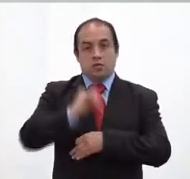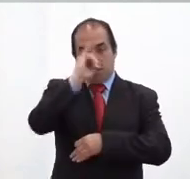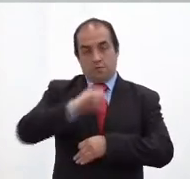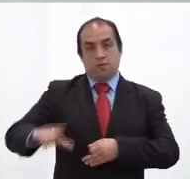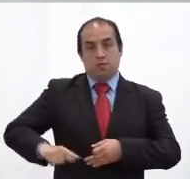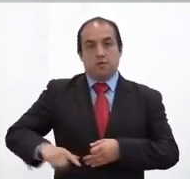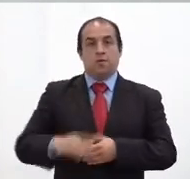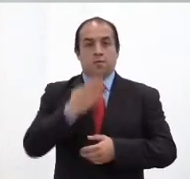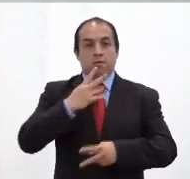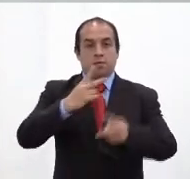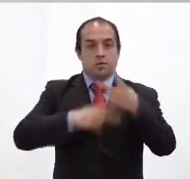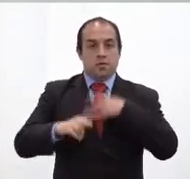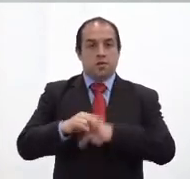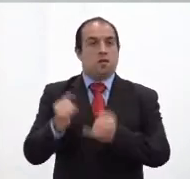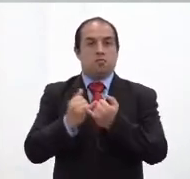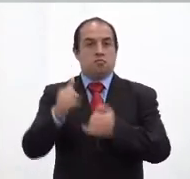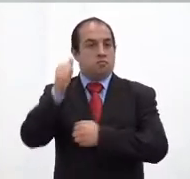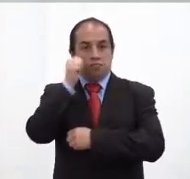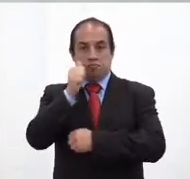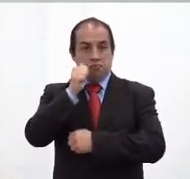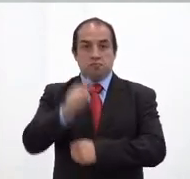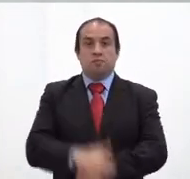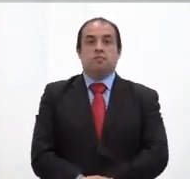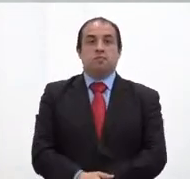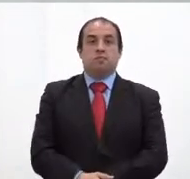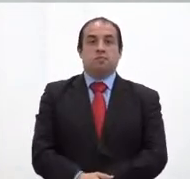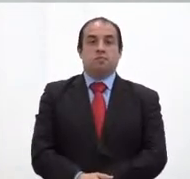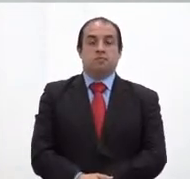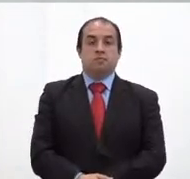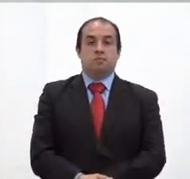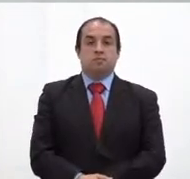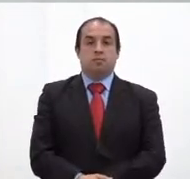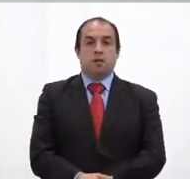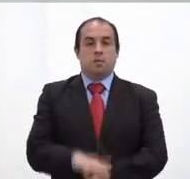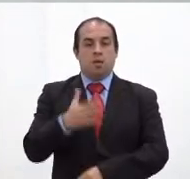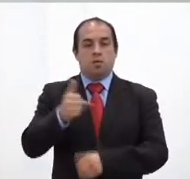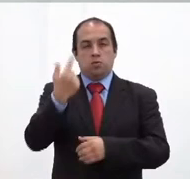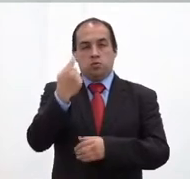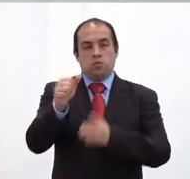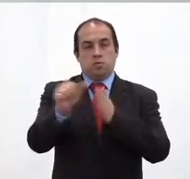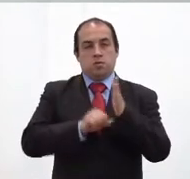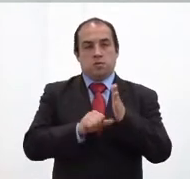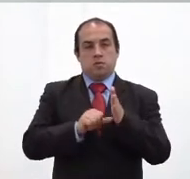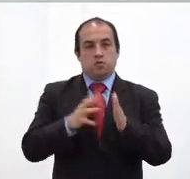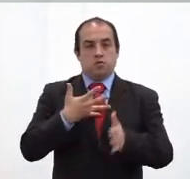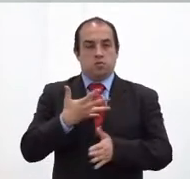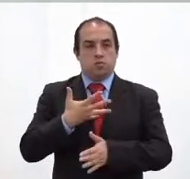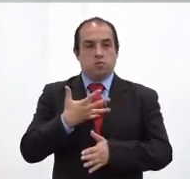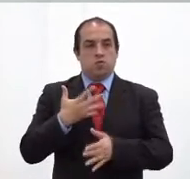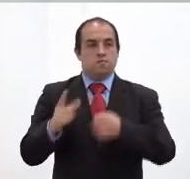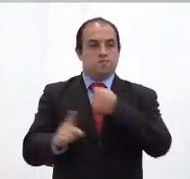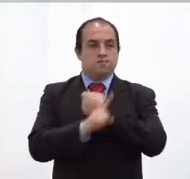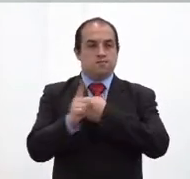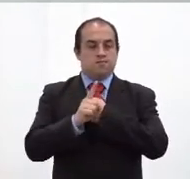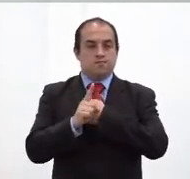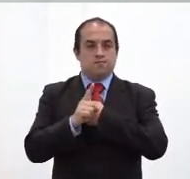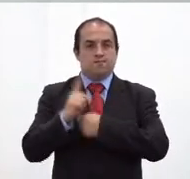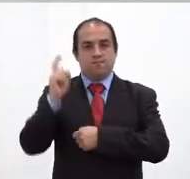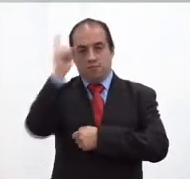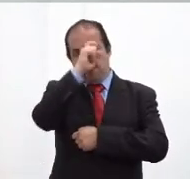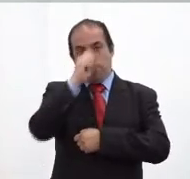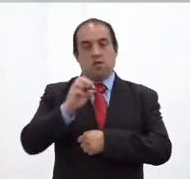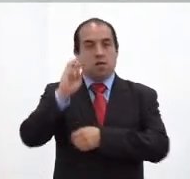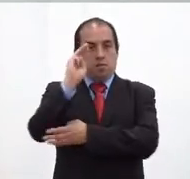Bienvenida como siempre. Pues hace un mes vivimos un episodio bastante complicado acá en la